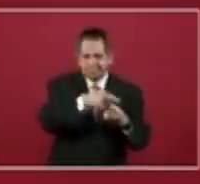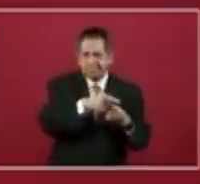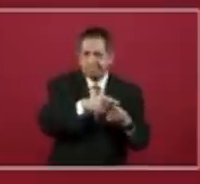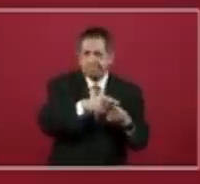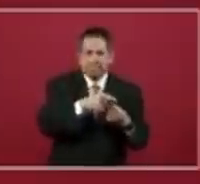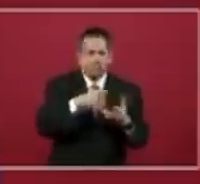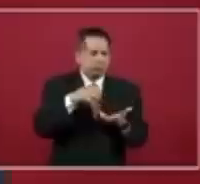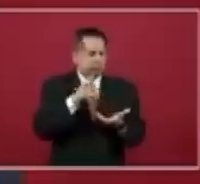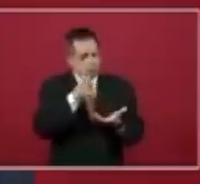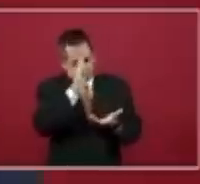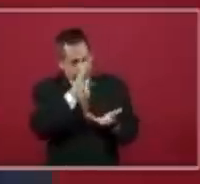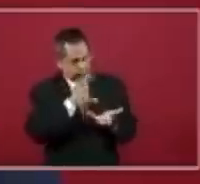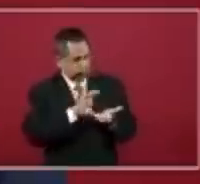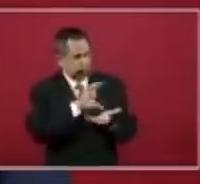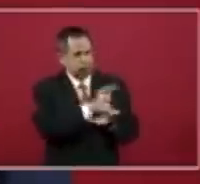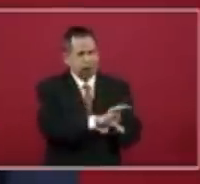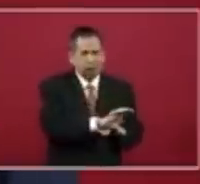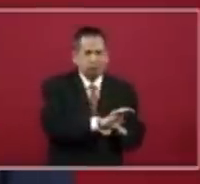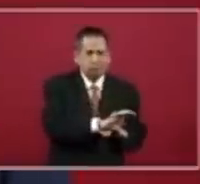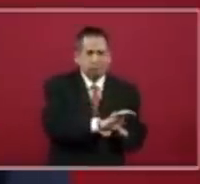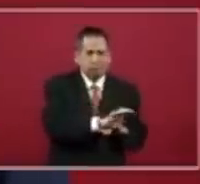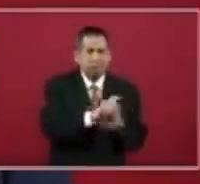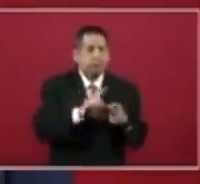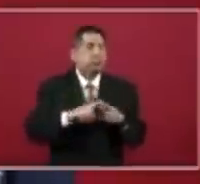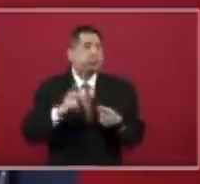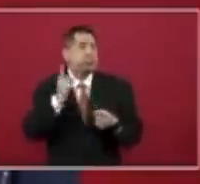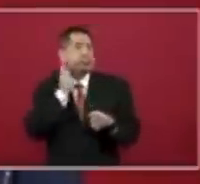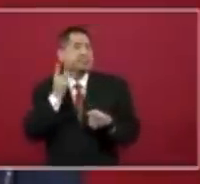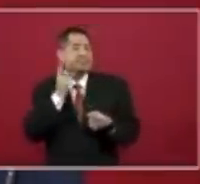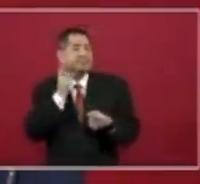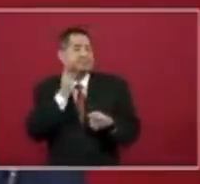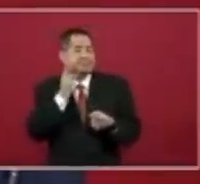de manera directa. Los diputados